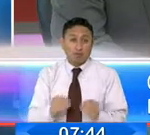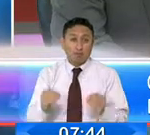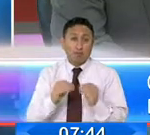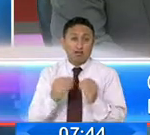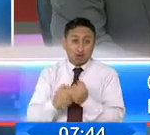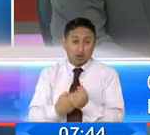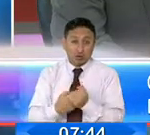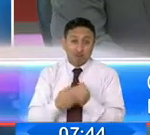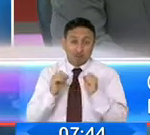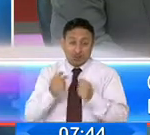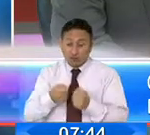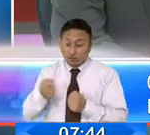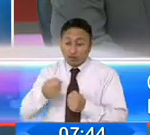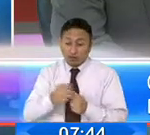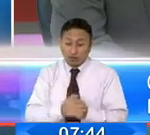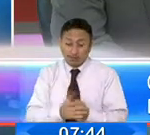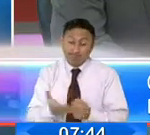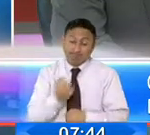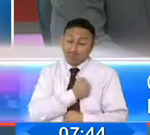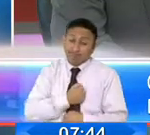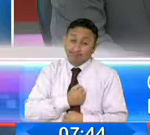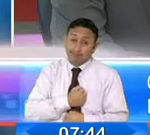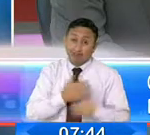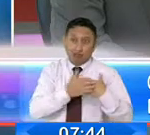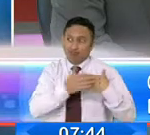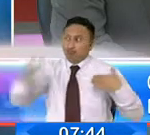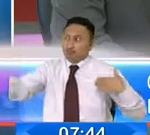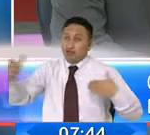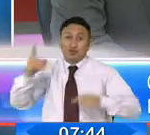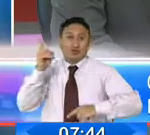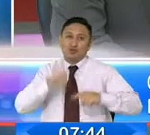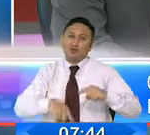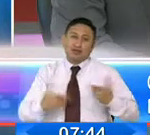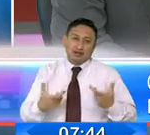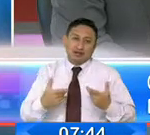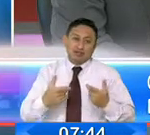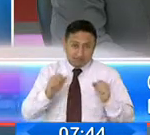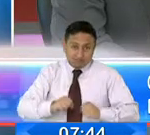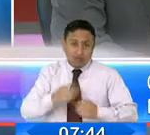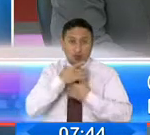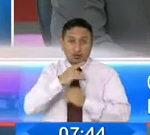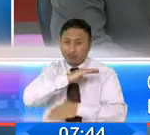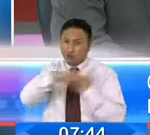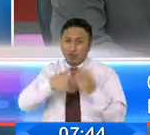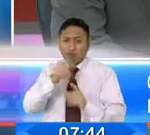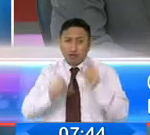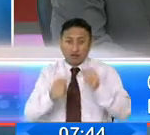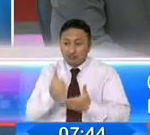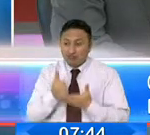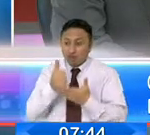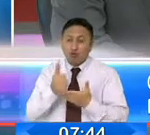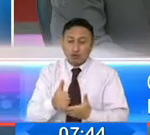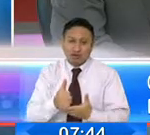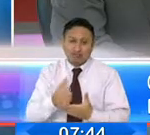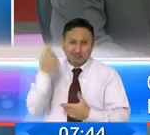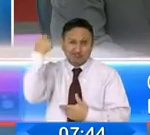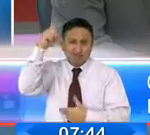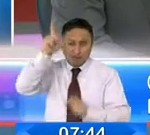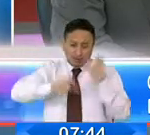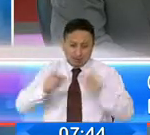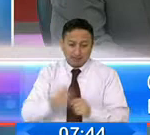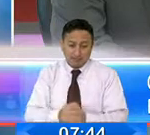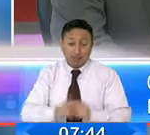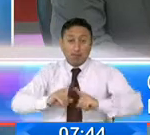recursos. Lamentablemente no es un fondo ilimitado, que nos gustaría atender a muchísimos, a miles de emprendedores, pero este